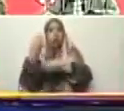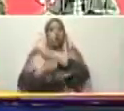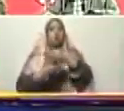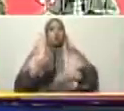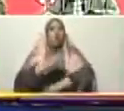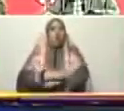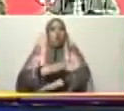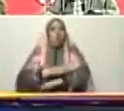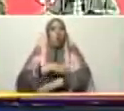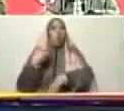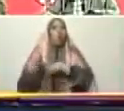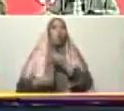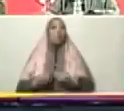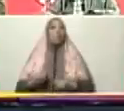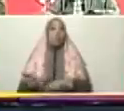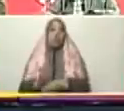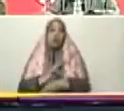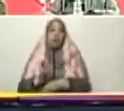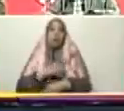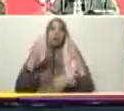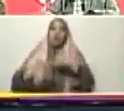y proceder